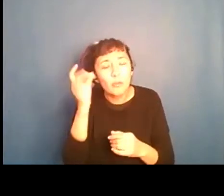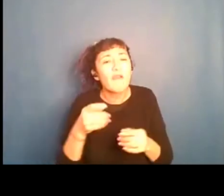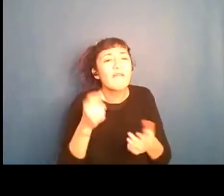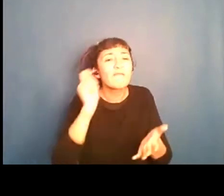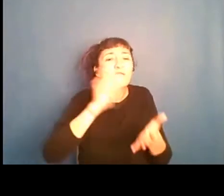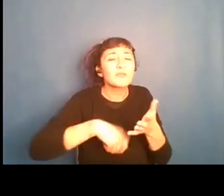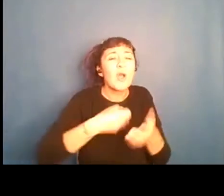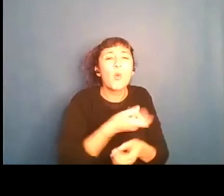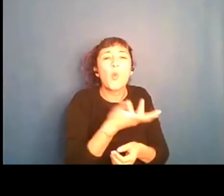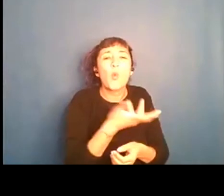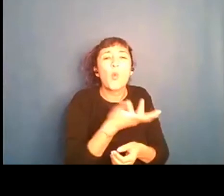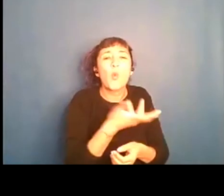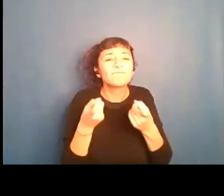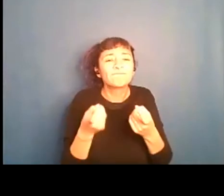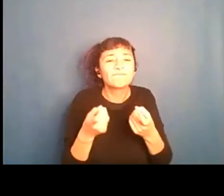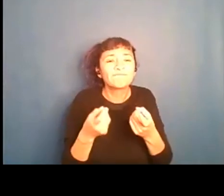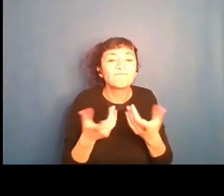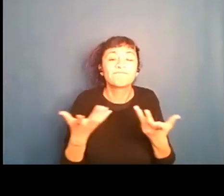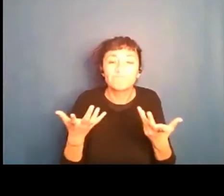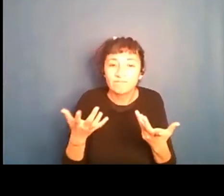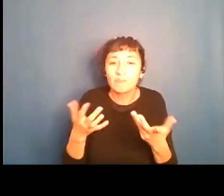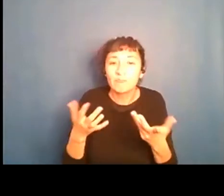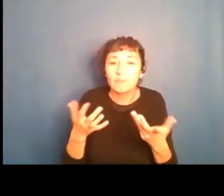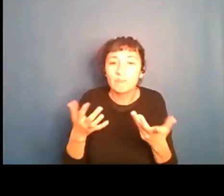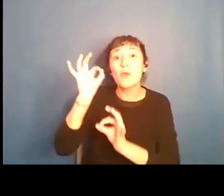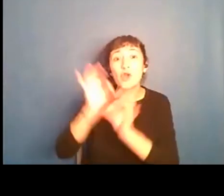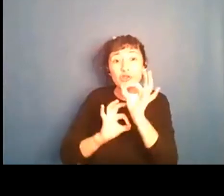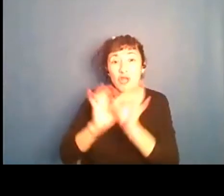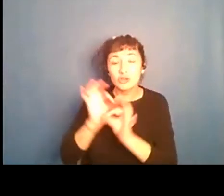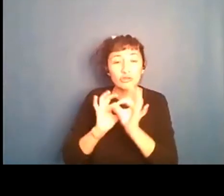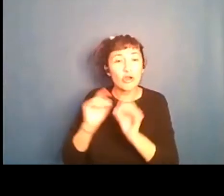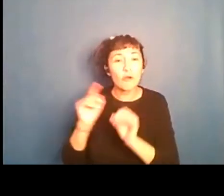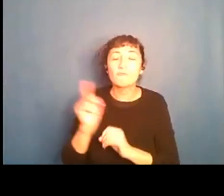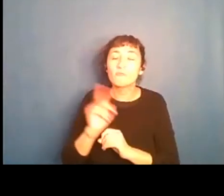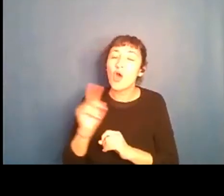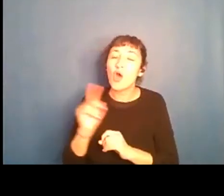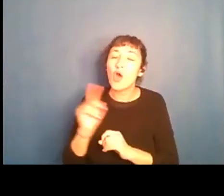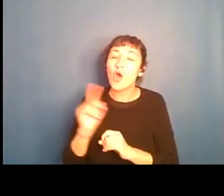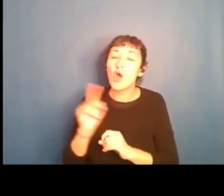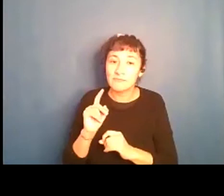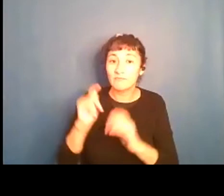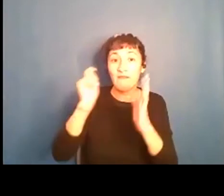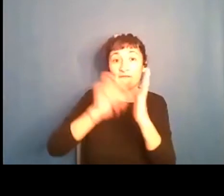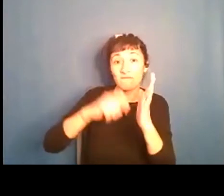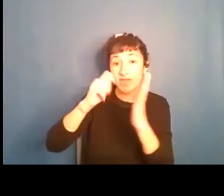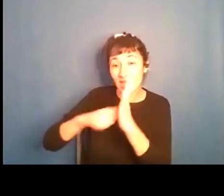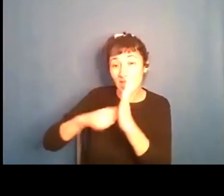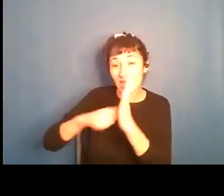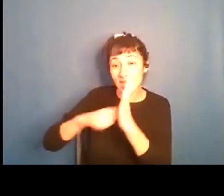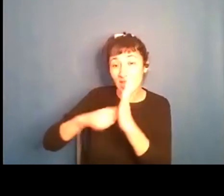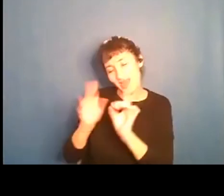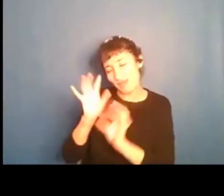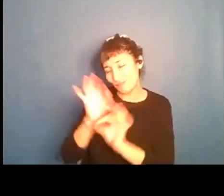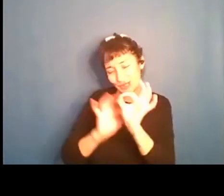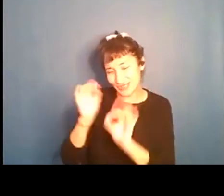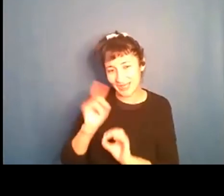menos. Bien, como el proyecto no es a través de firma consenso, que hay,